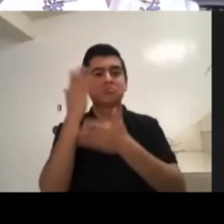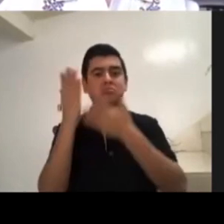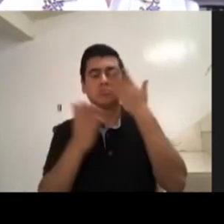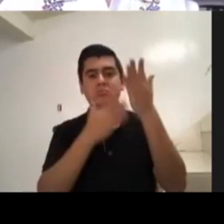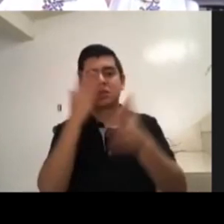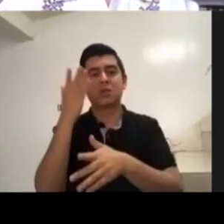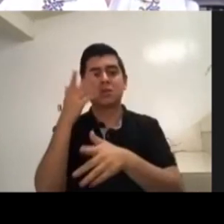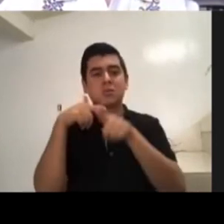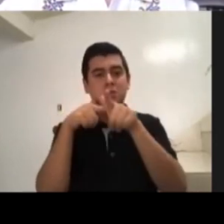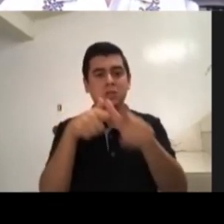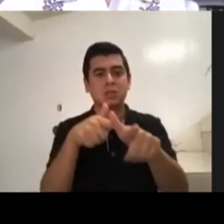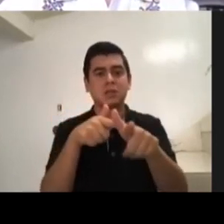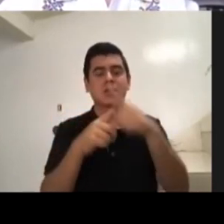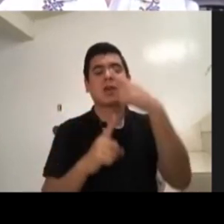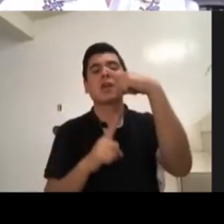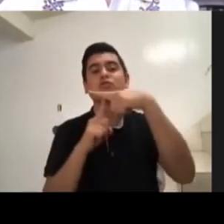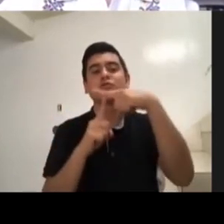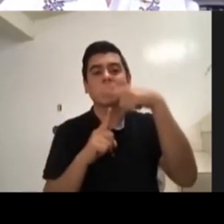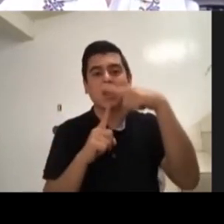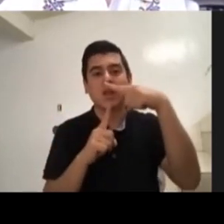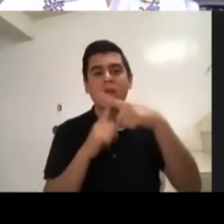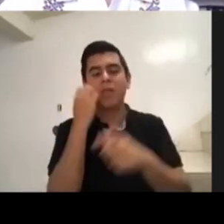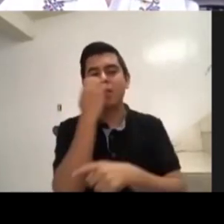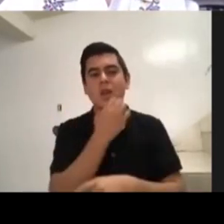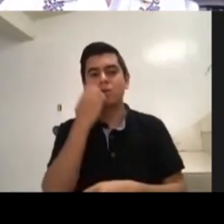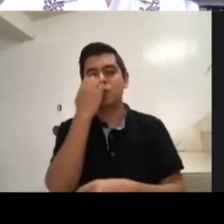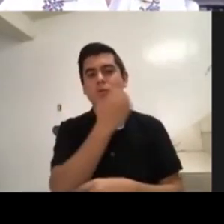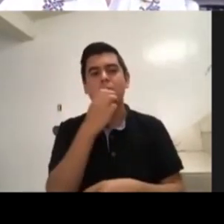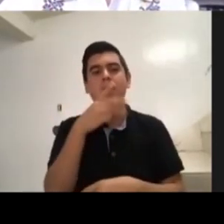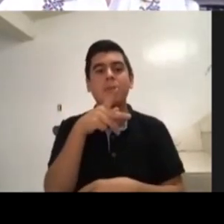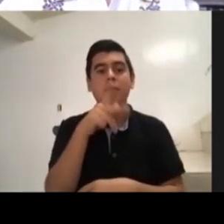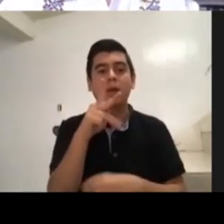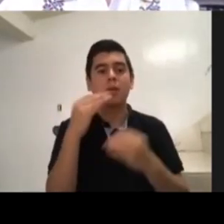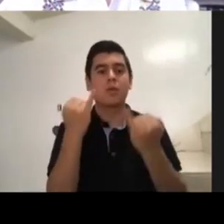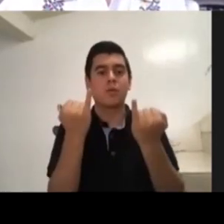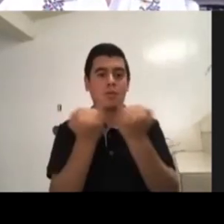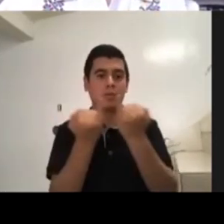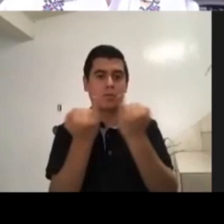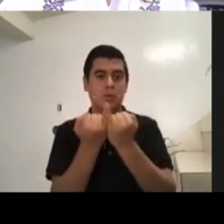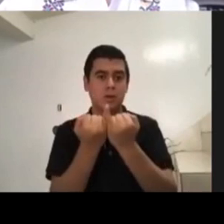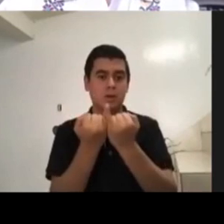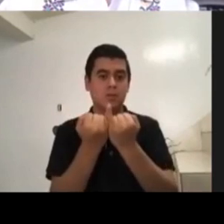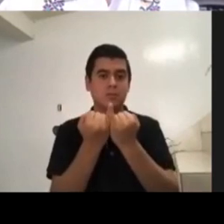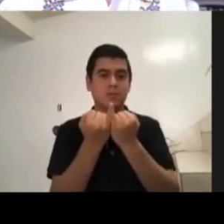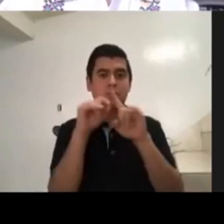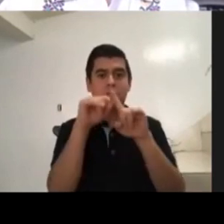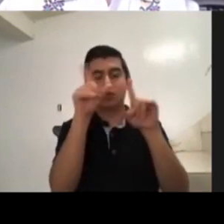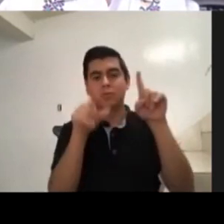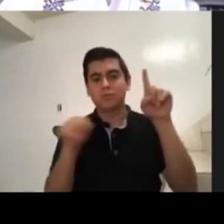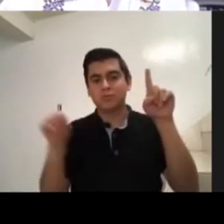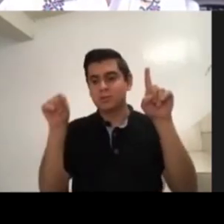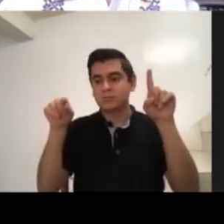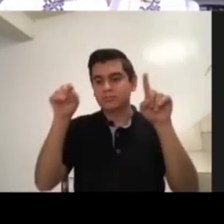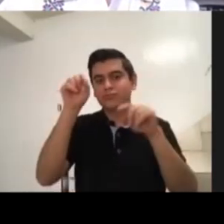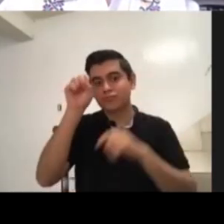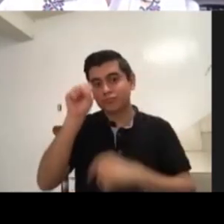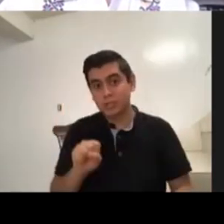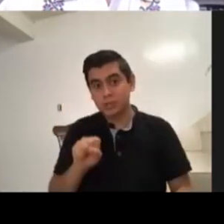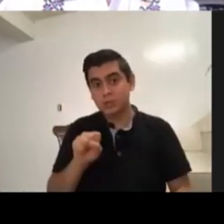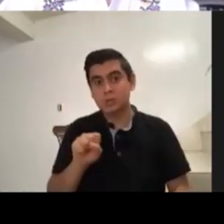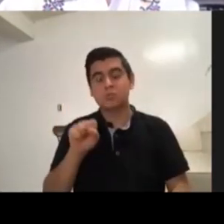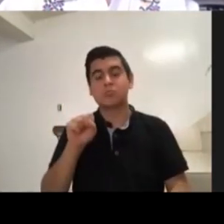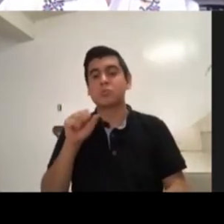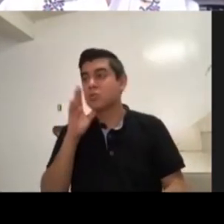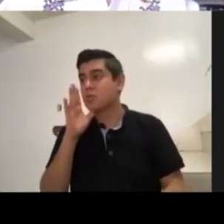tarea académica. Pero esto en el sur no pasa. En los estados del sur